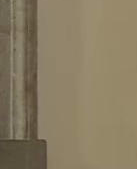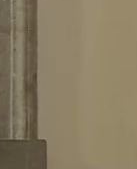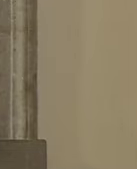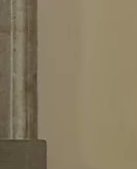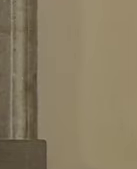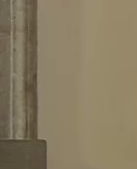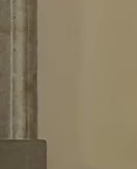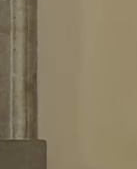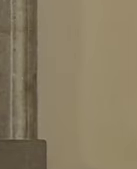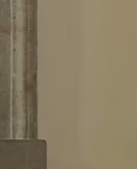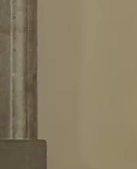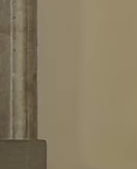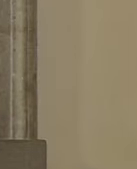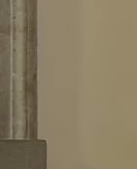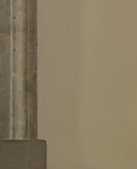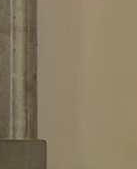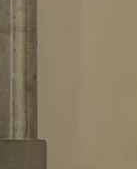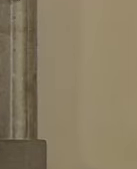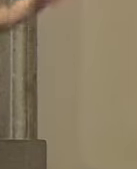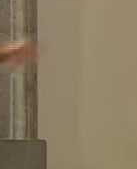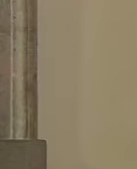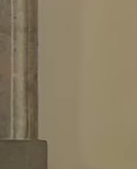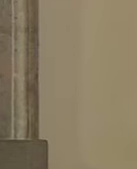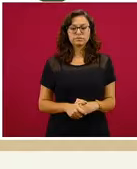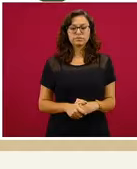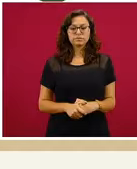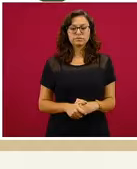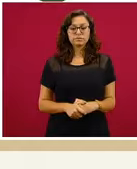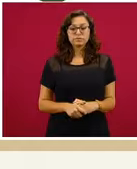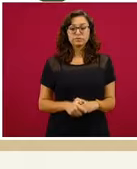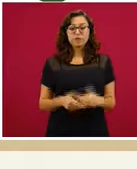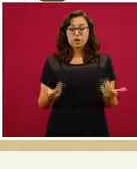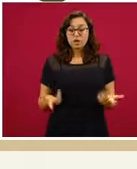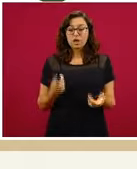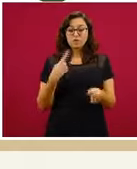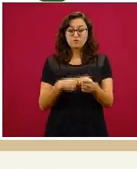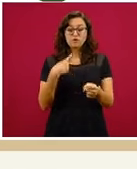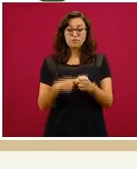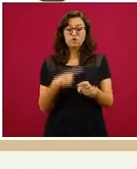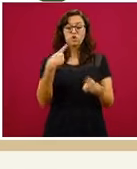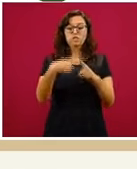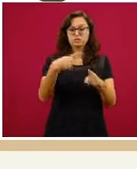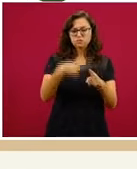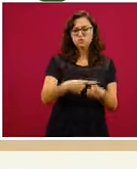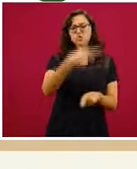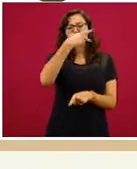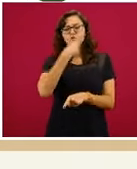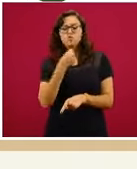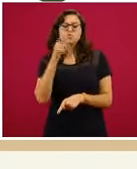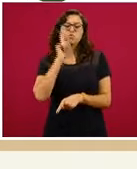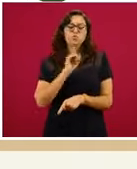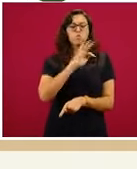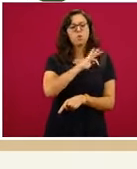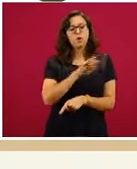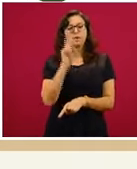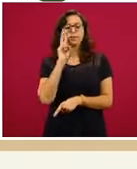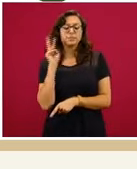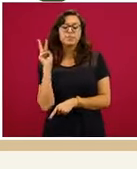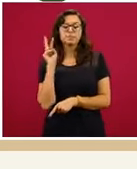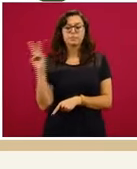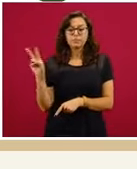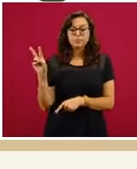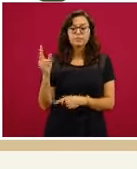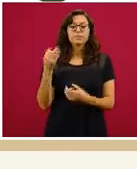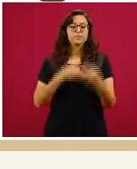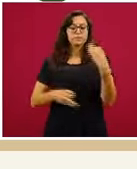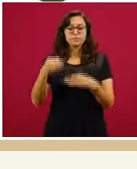¿verdad? Están los hombres, en color verde están las mujeres. Es decir, tenemos casos tanto en hombres como en mujeres. Tenemos casos en todos los